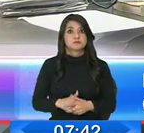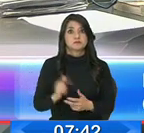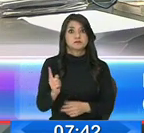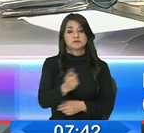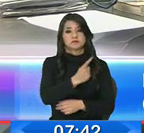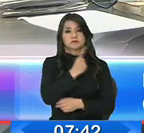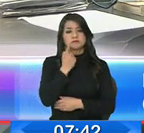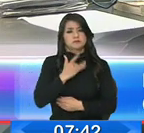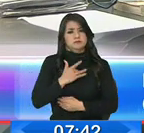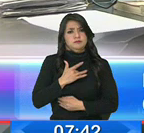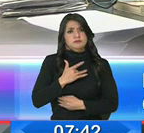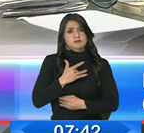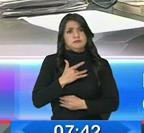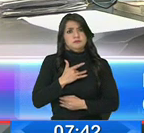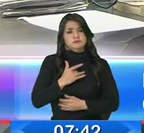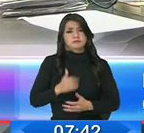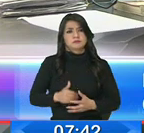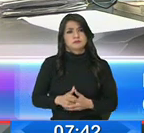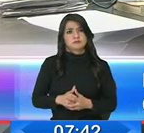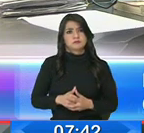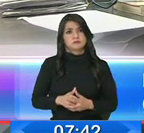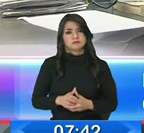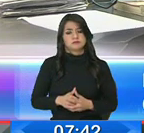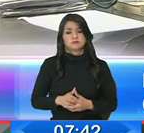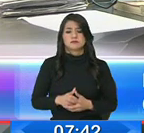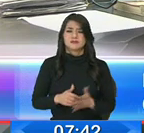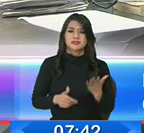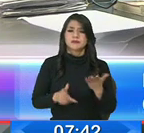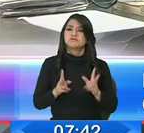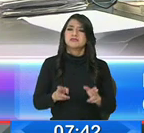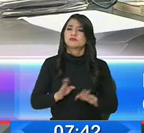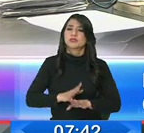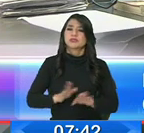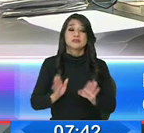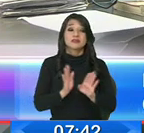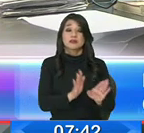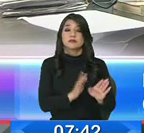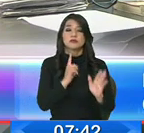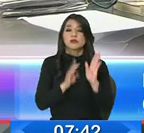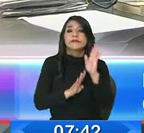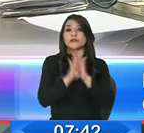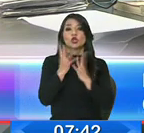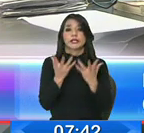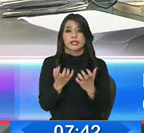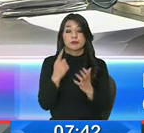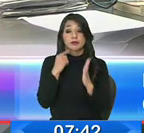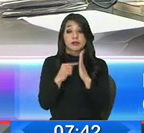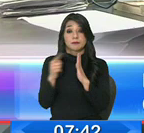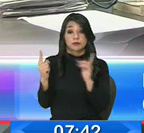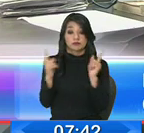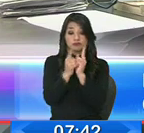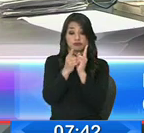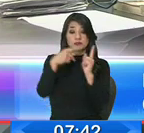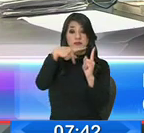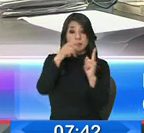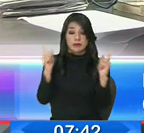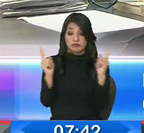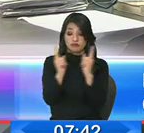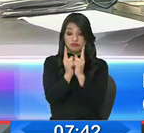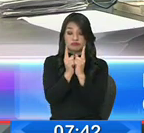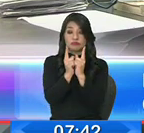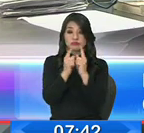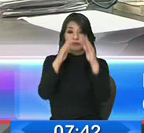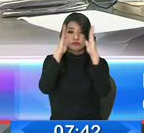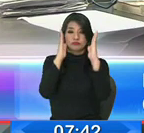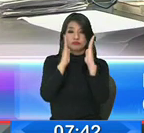sensación de que caemos en la mediocridad. Unamuno, por ejemplo, se quejaba con el padre Arintero, que era un dominico del convento